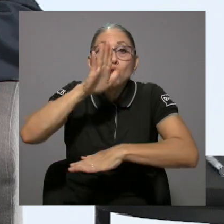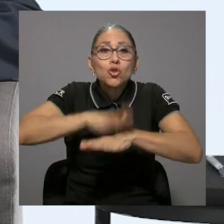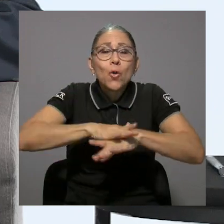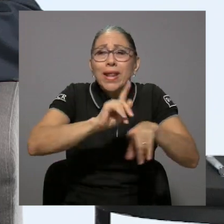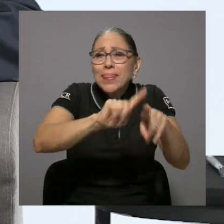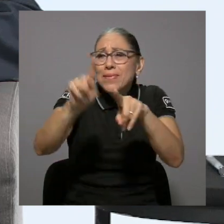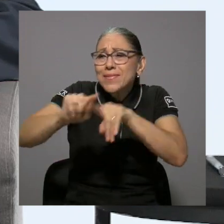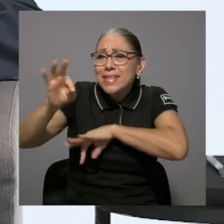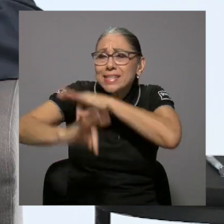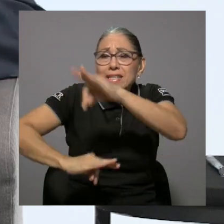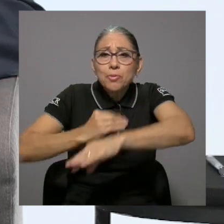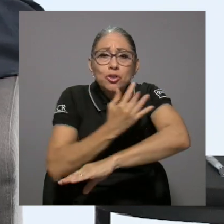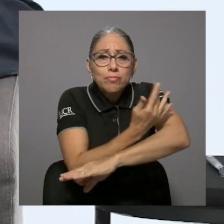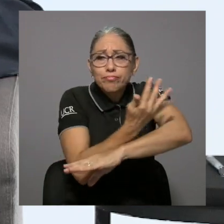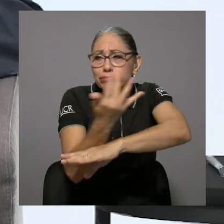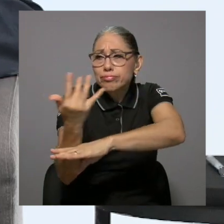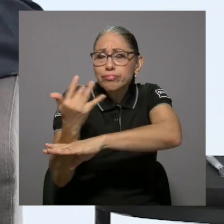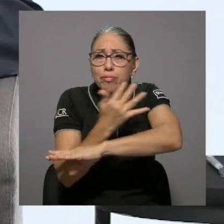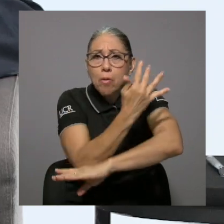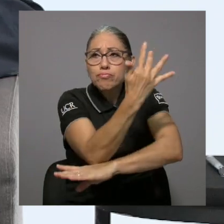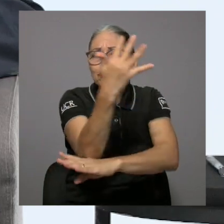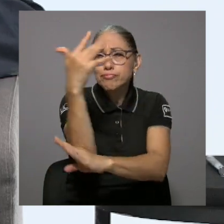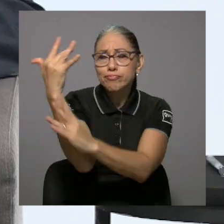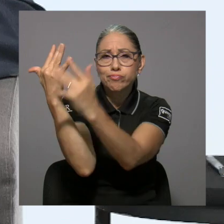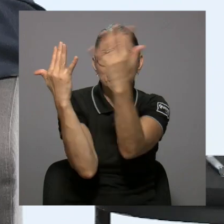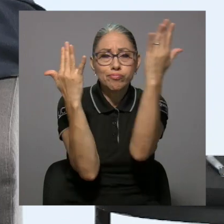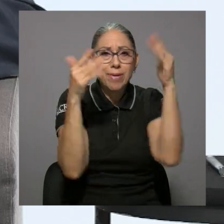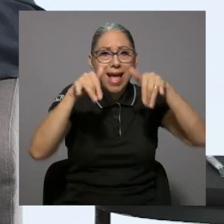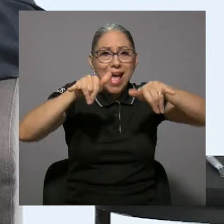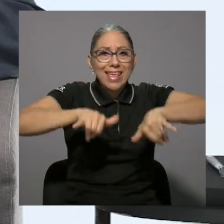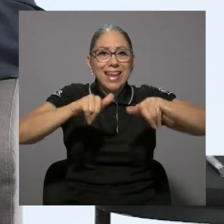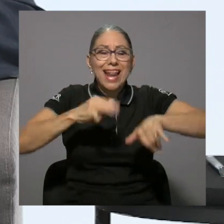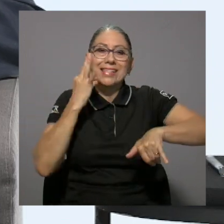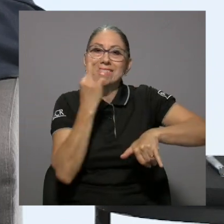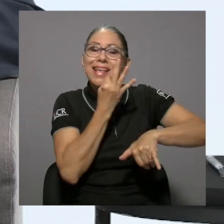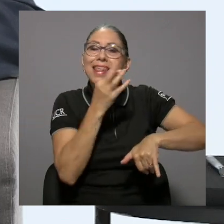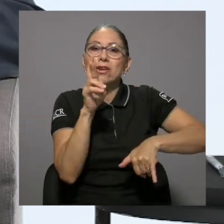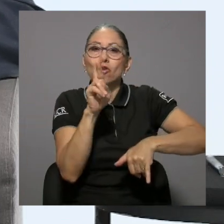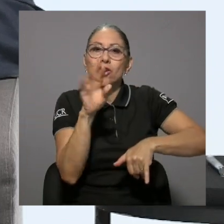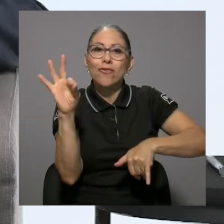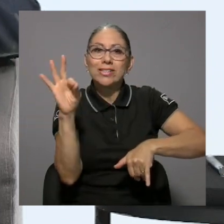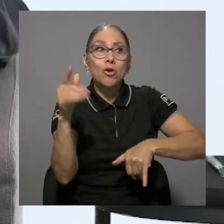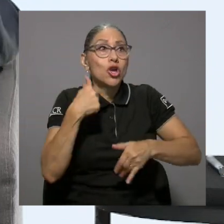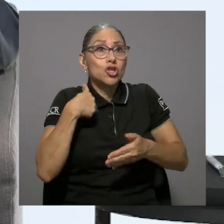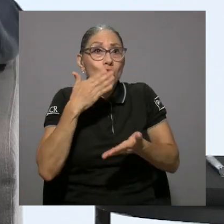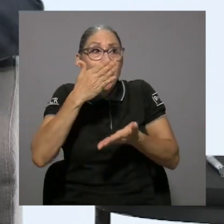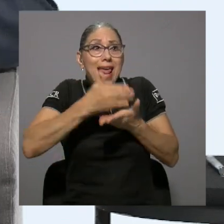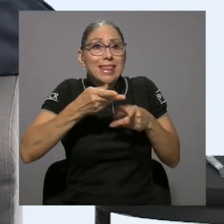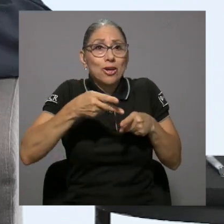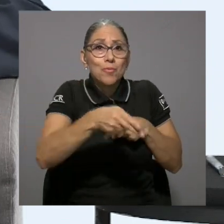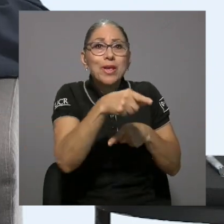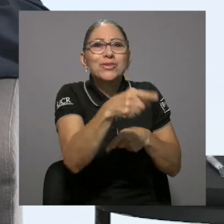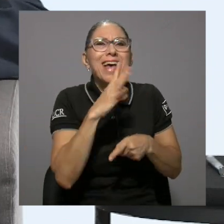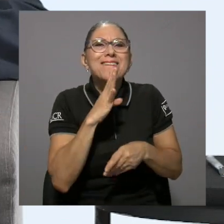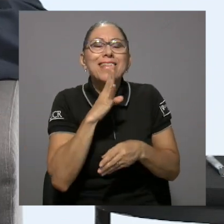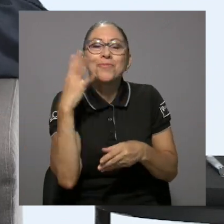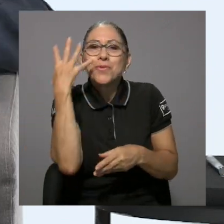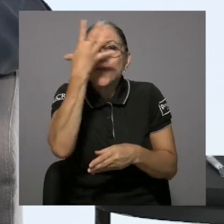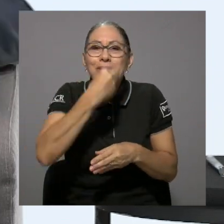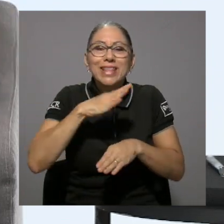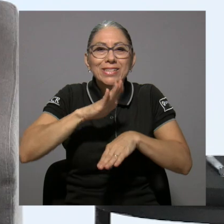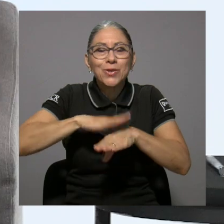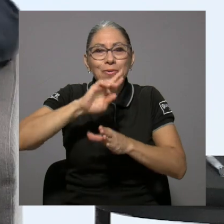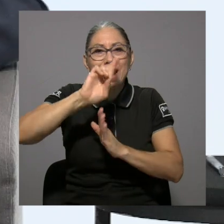especies vegetales en la sede Rodrigo Facio. La interrumpí, Laura, cuando usted estaba desarrollando una idea muy bonita sobre